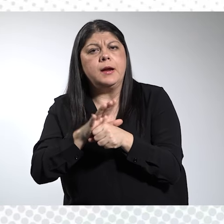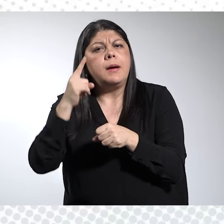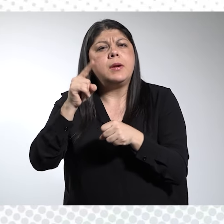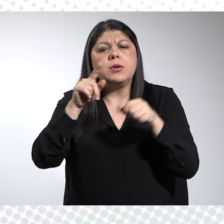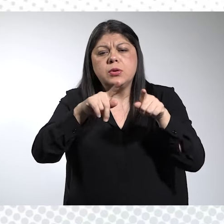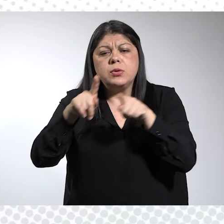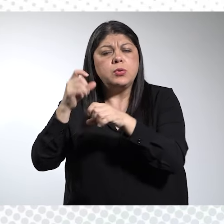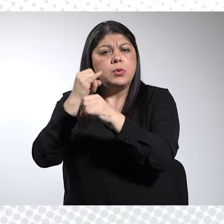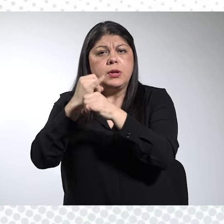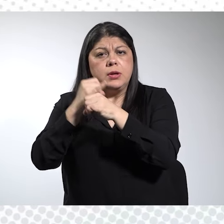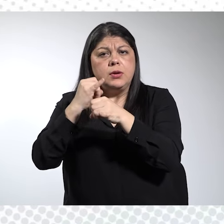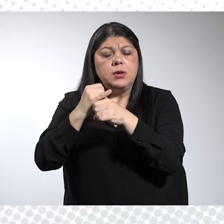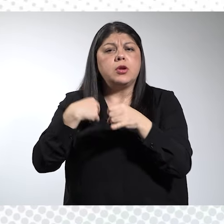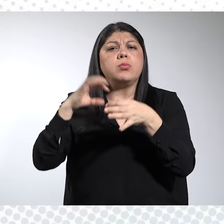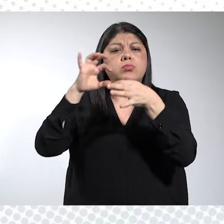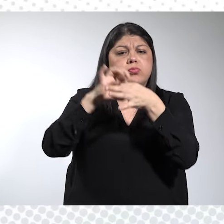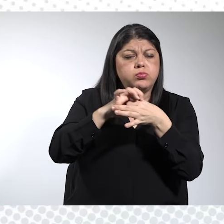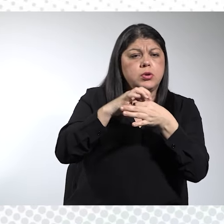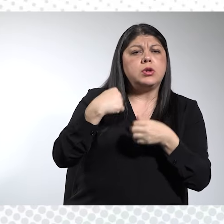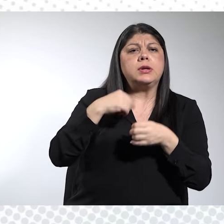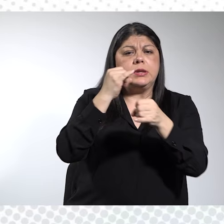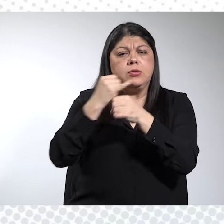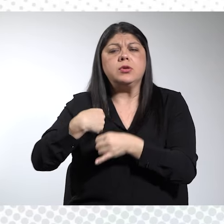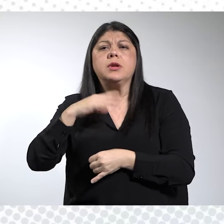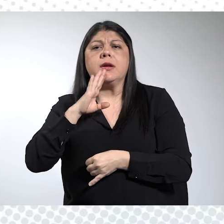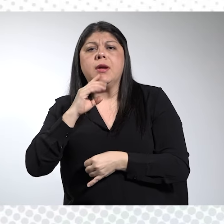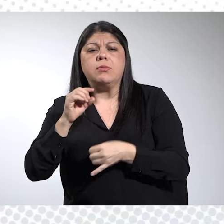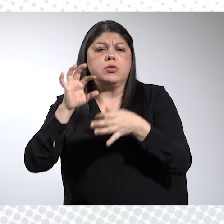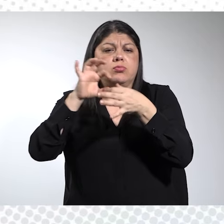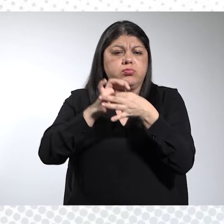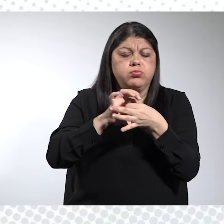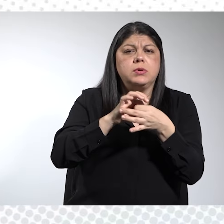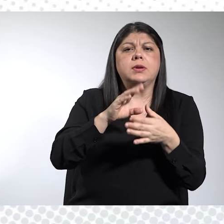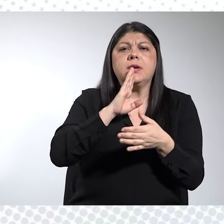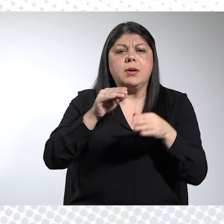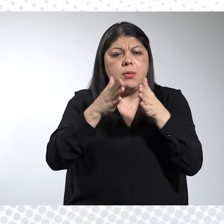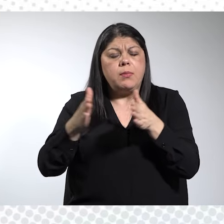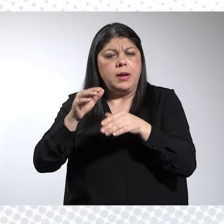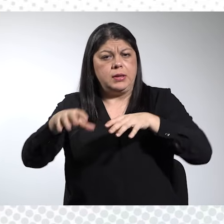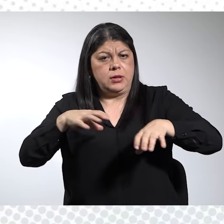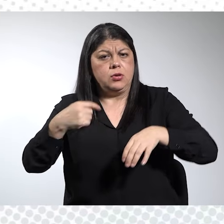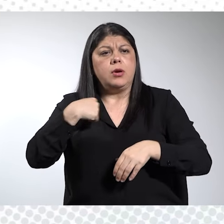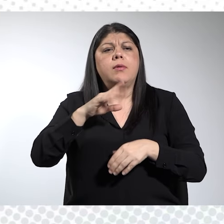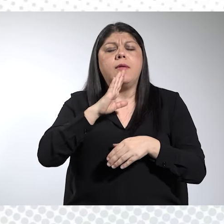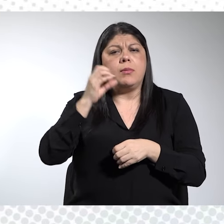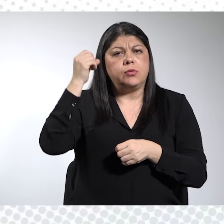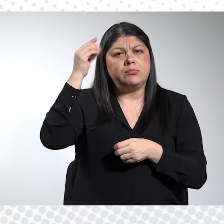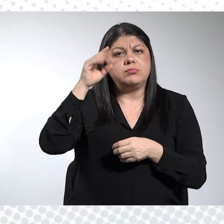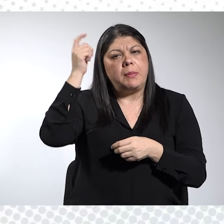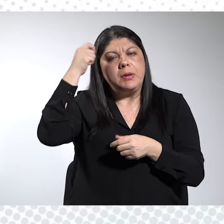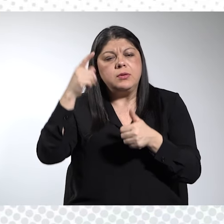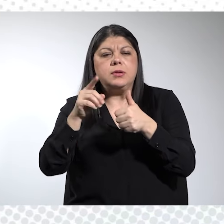cumplir con todas las instituciones con las que conceptualizamos, con las que hablamos y con las que se comprometieron en ese plan de acción. Hablamos de